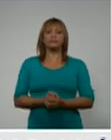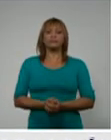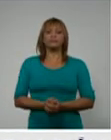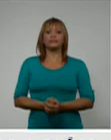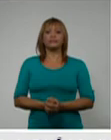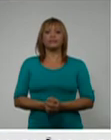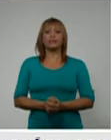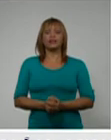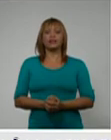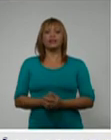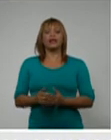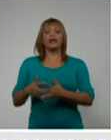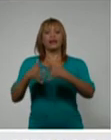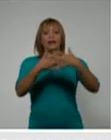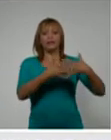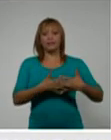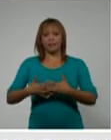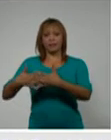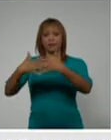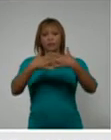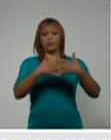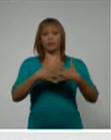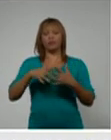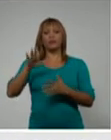Estados Unidos, con